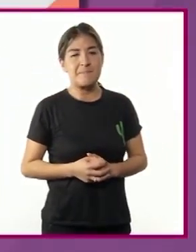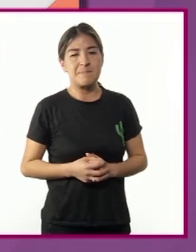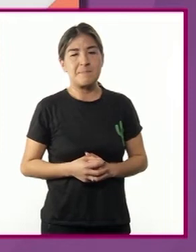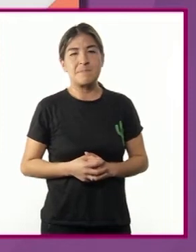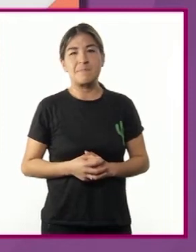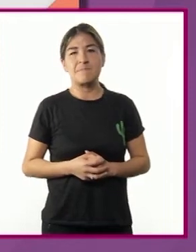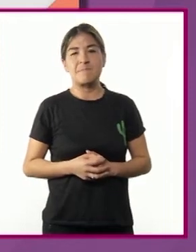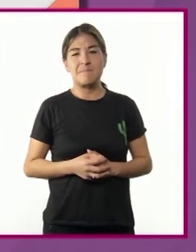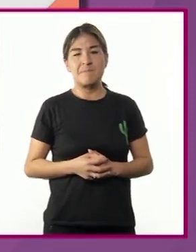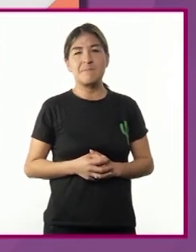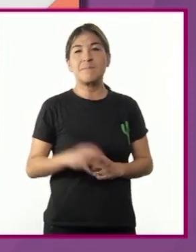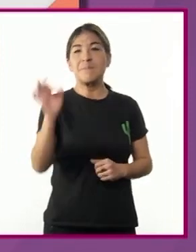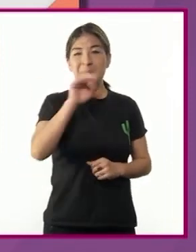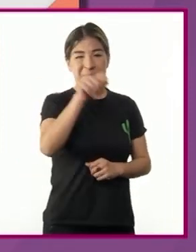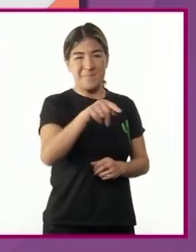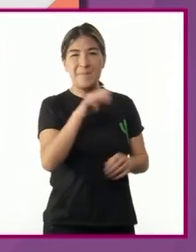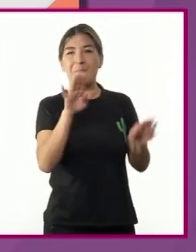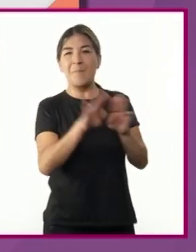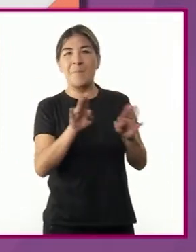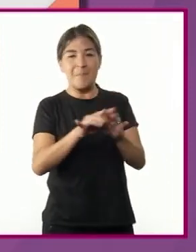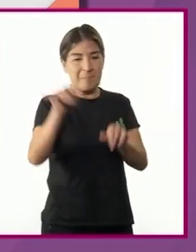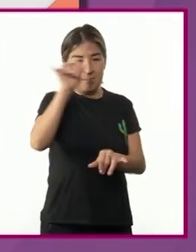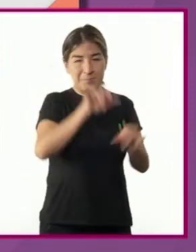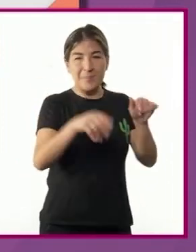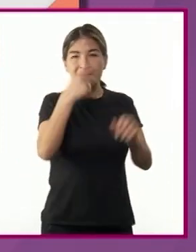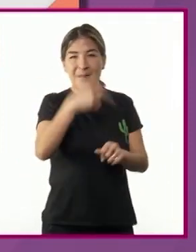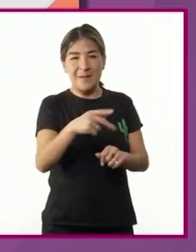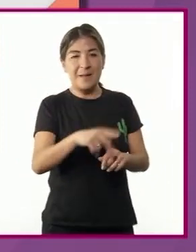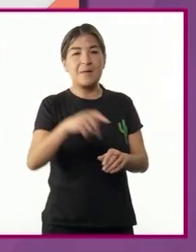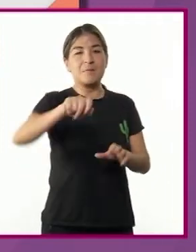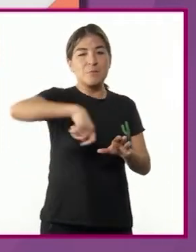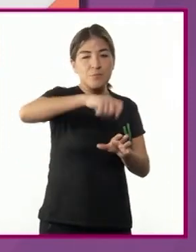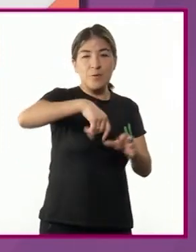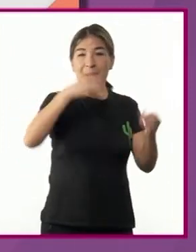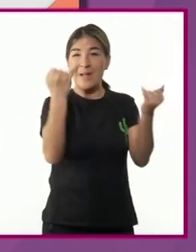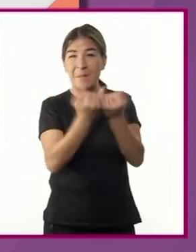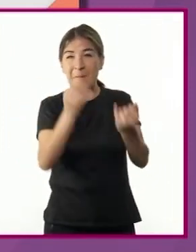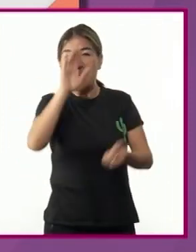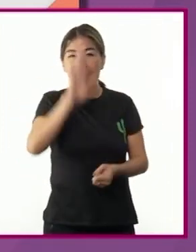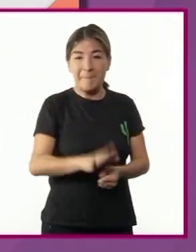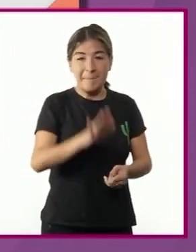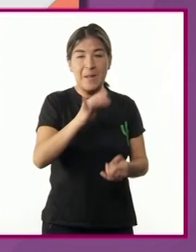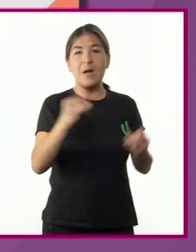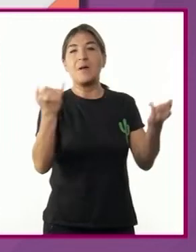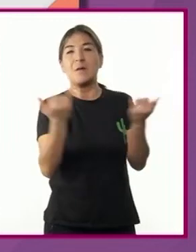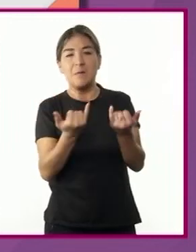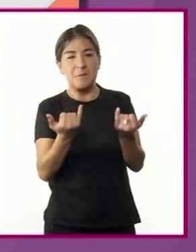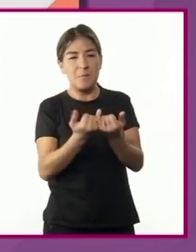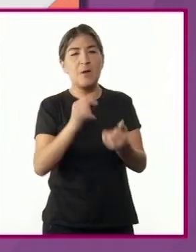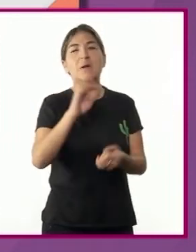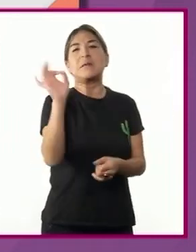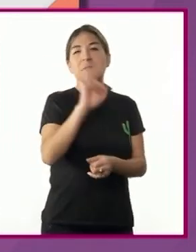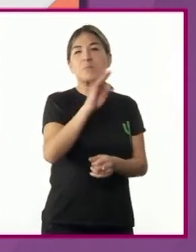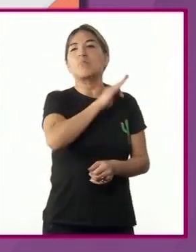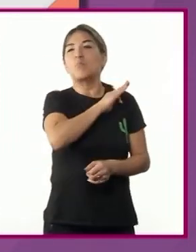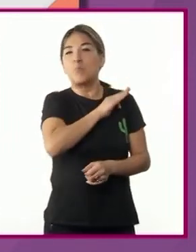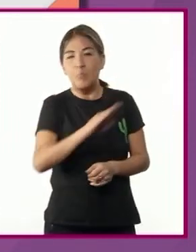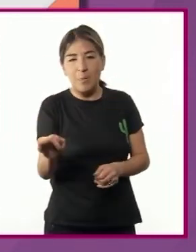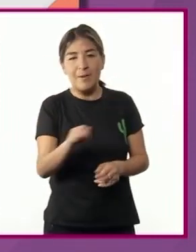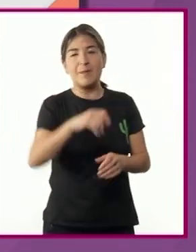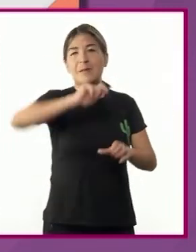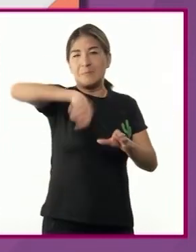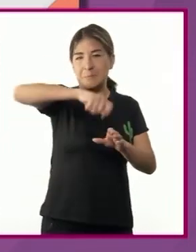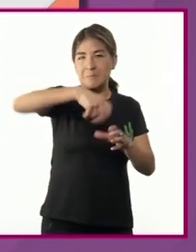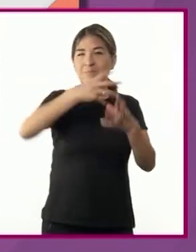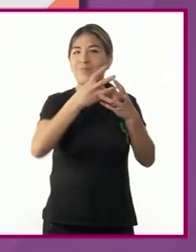Si las densidades de las mezclas hubieran sido similares o iguales, se habrían mezclado las